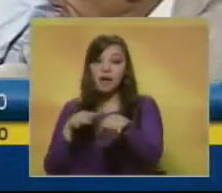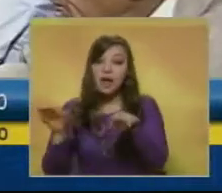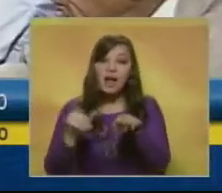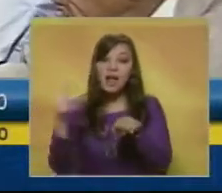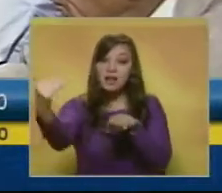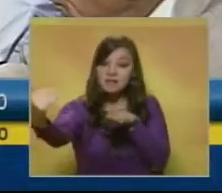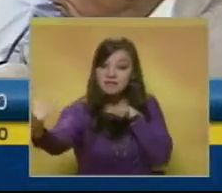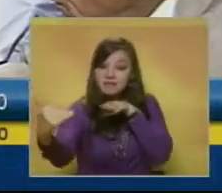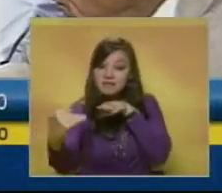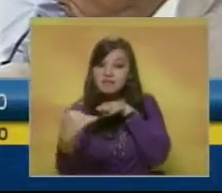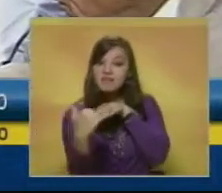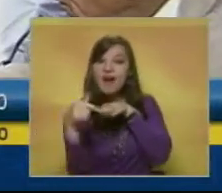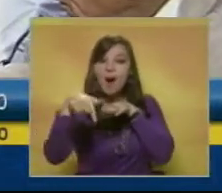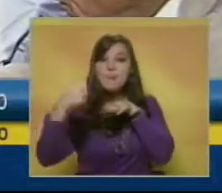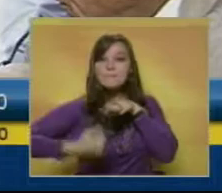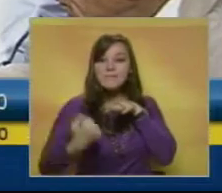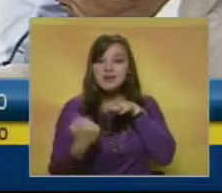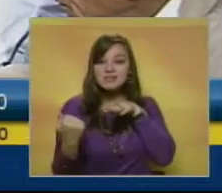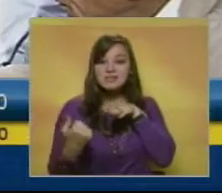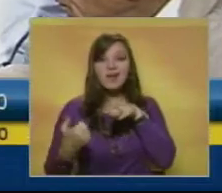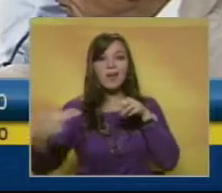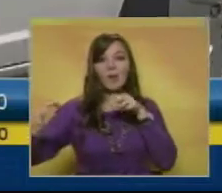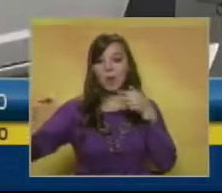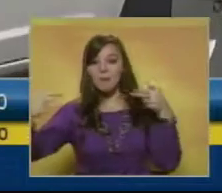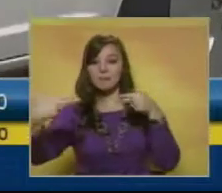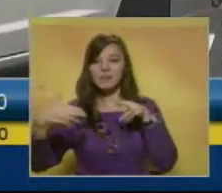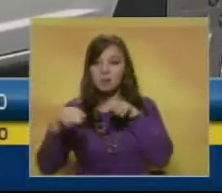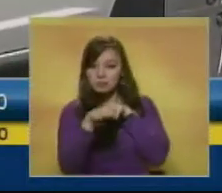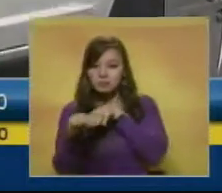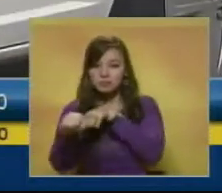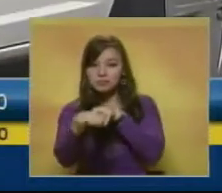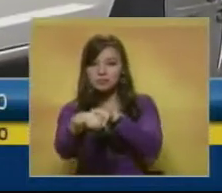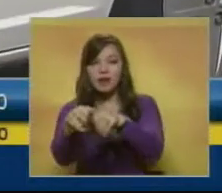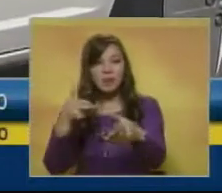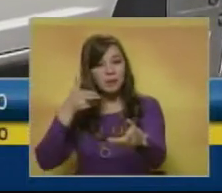vehicular a la altura de Palo Verde y se produjo una persecución.